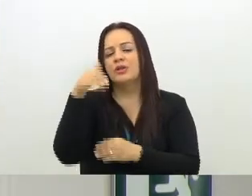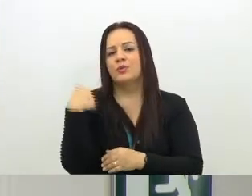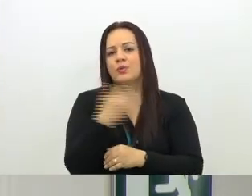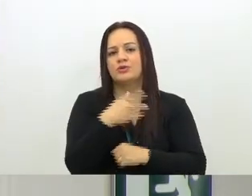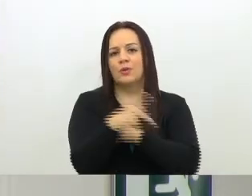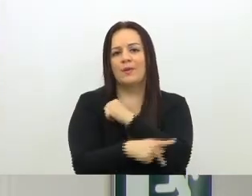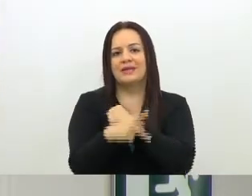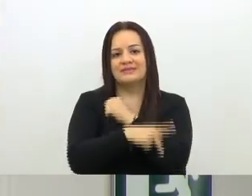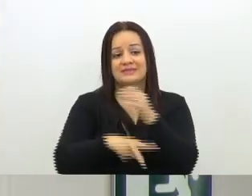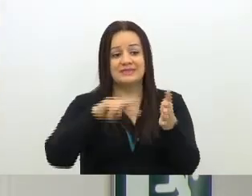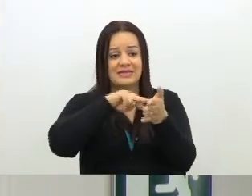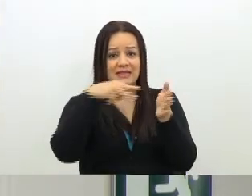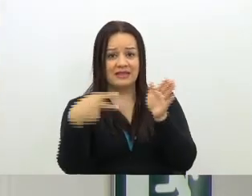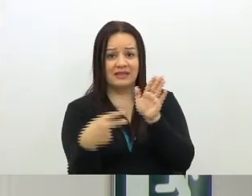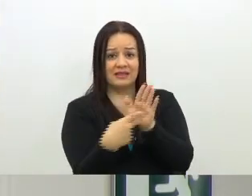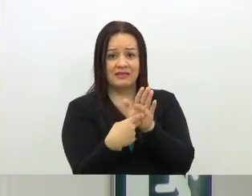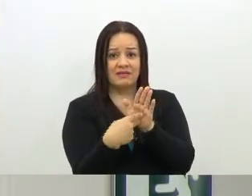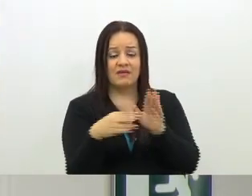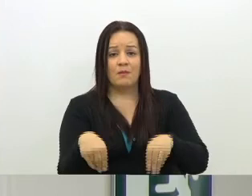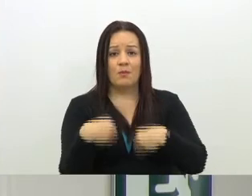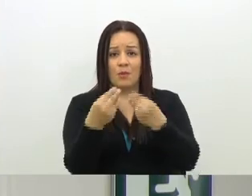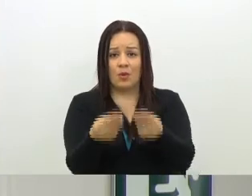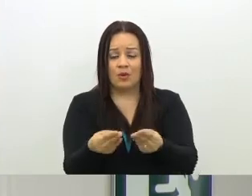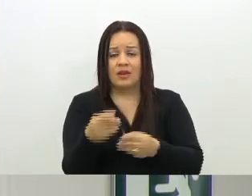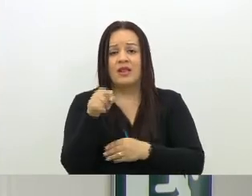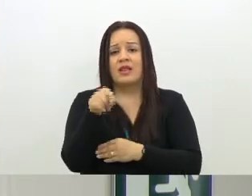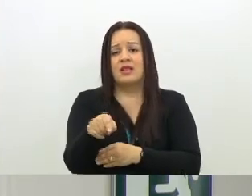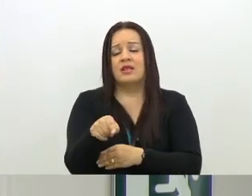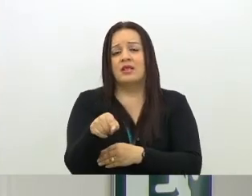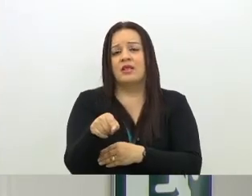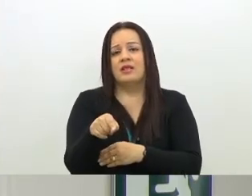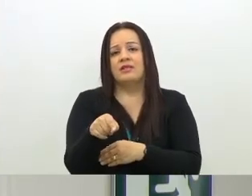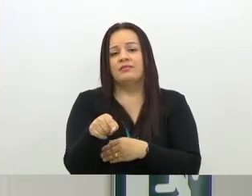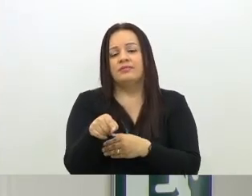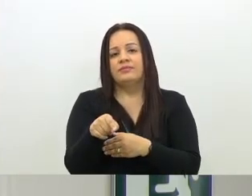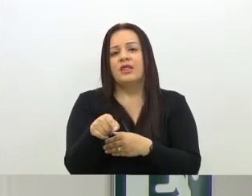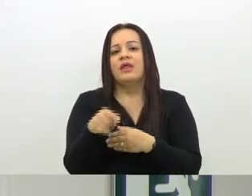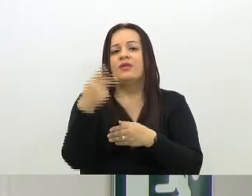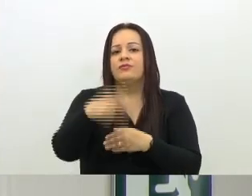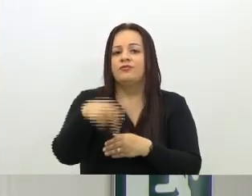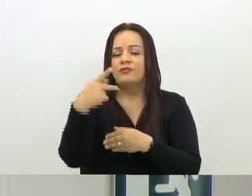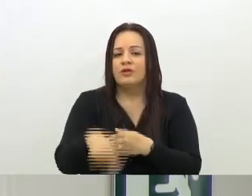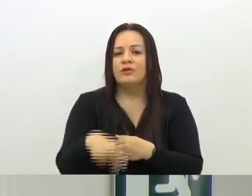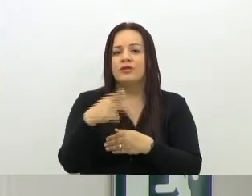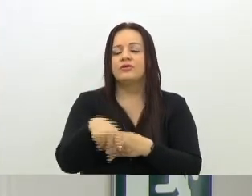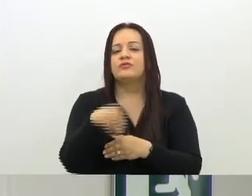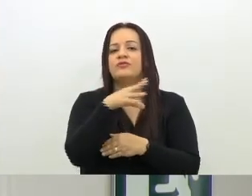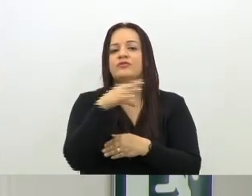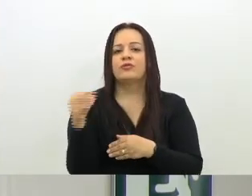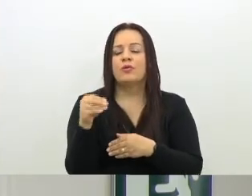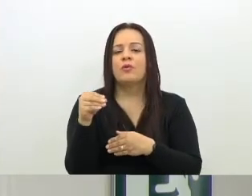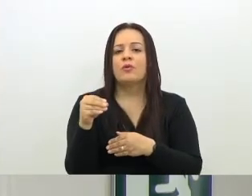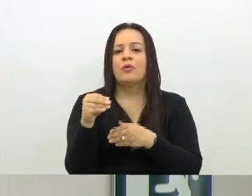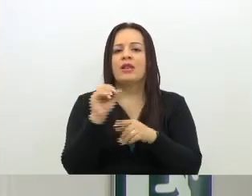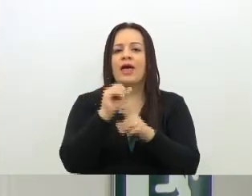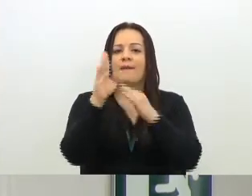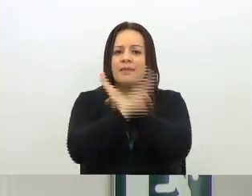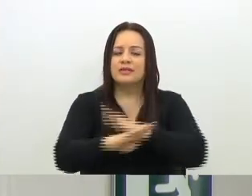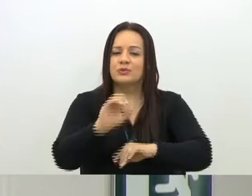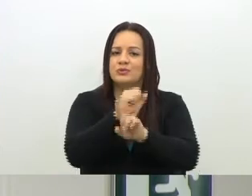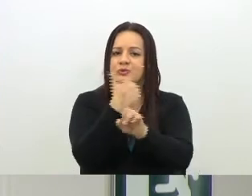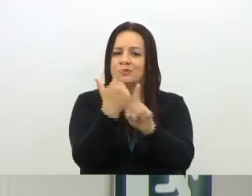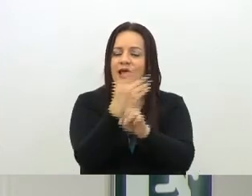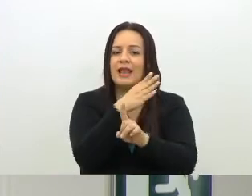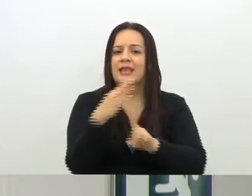poniendo en riesgo nuestra paz social y el bienestar colectivo de todas y todos los costarricenses.